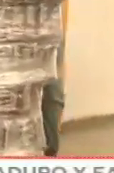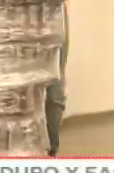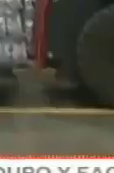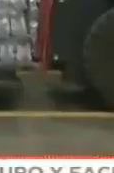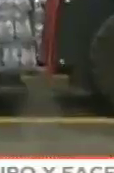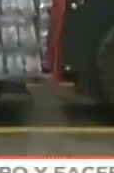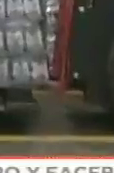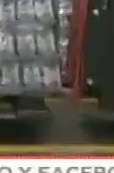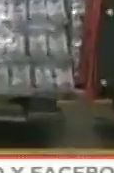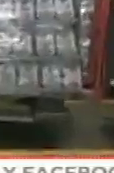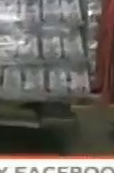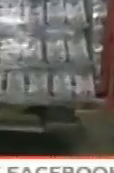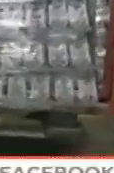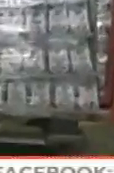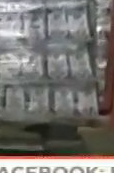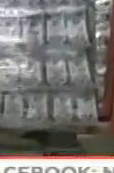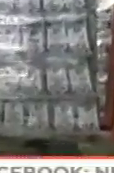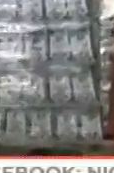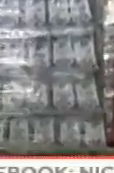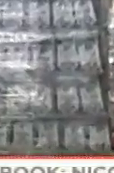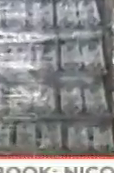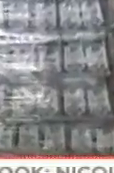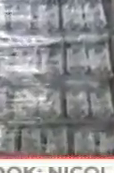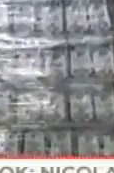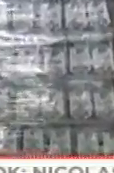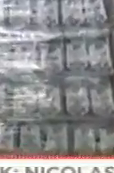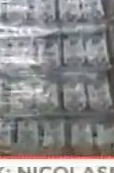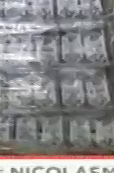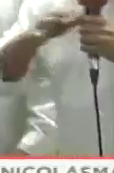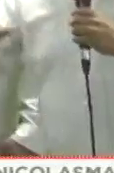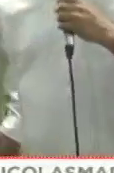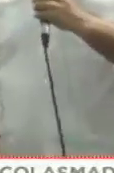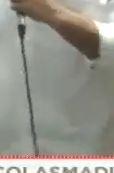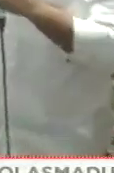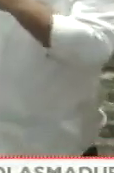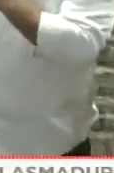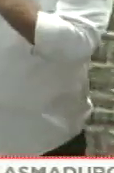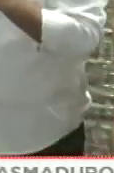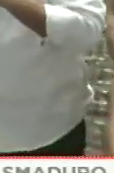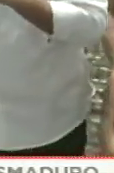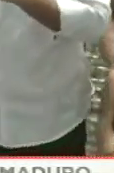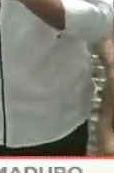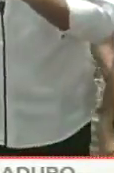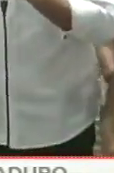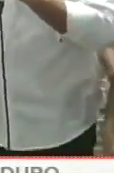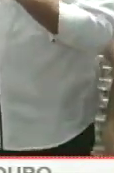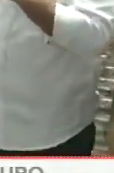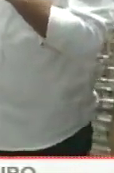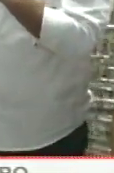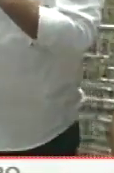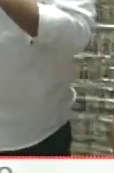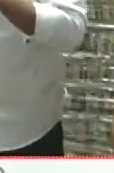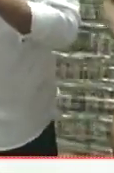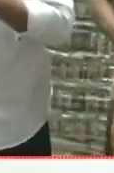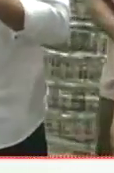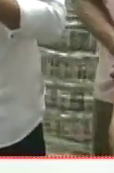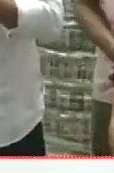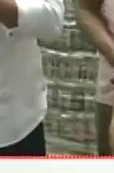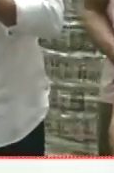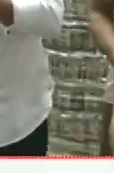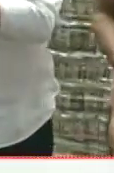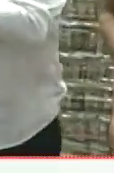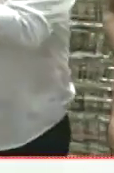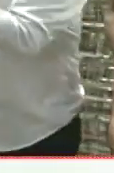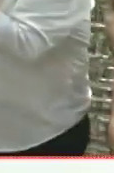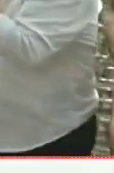denominado el proceso de convertirlos en baristas integrales. También, presidente, queremos que Yuma Bernal, una joven de aquí, de la parroquia